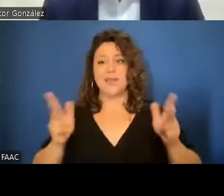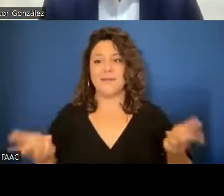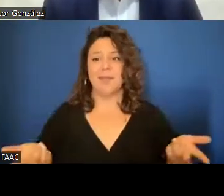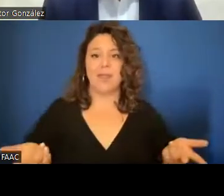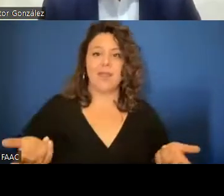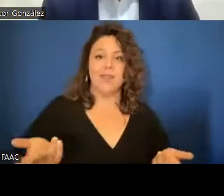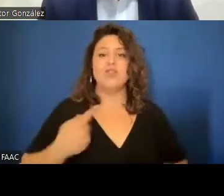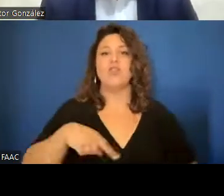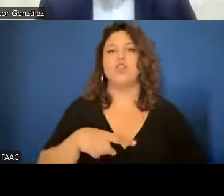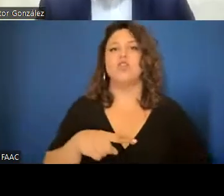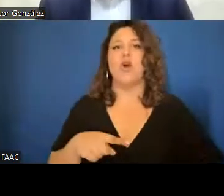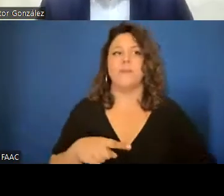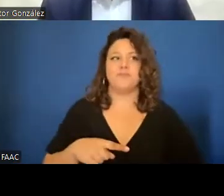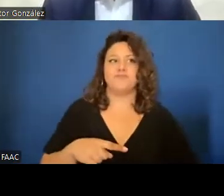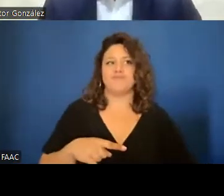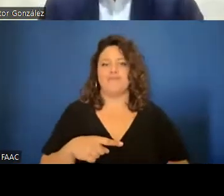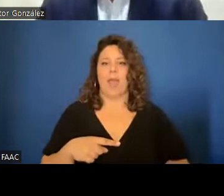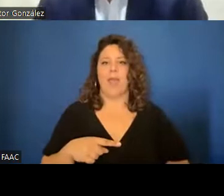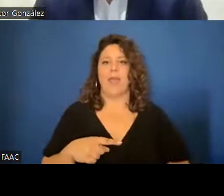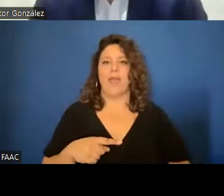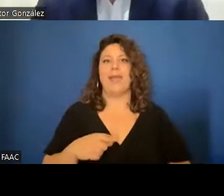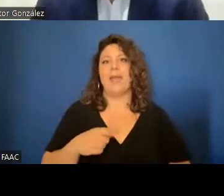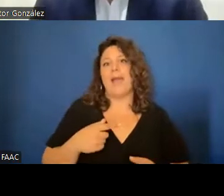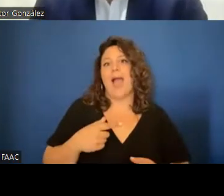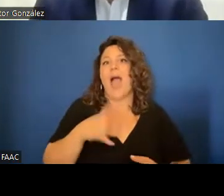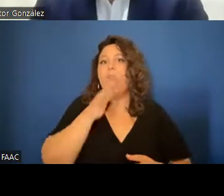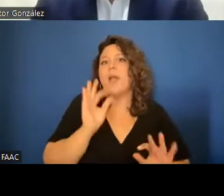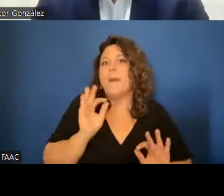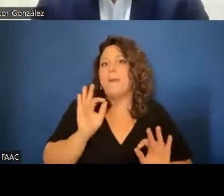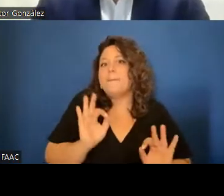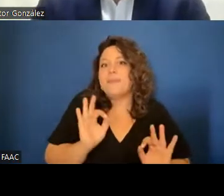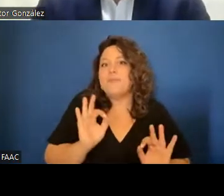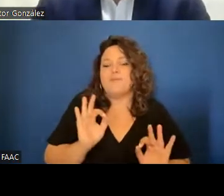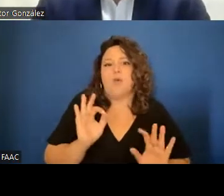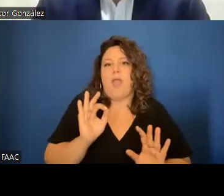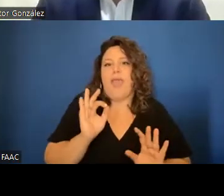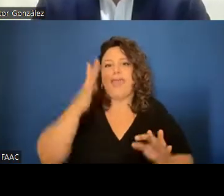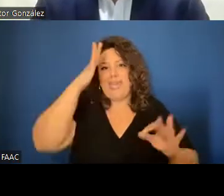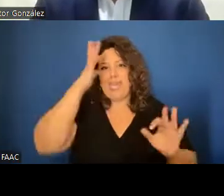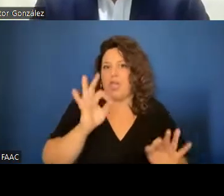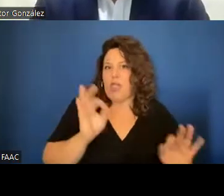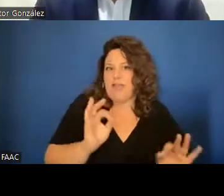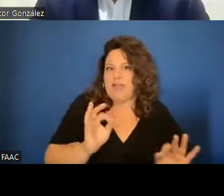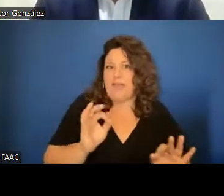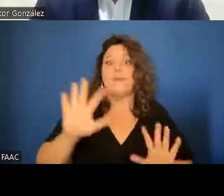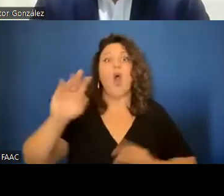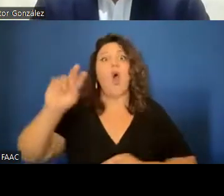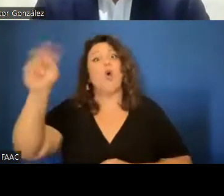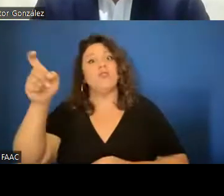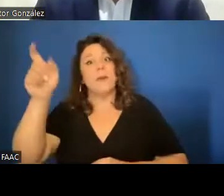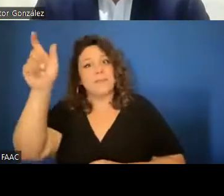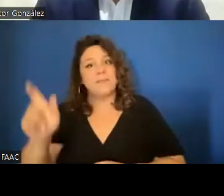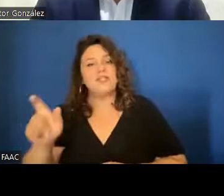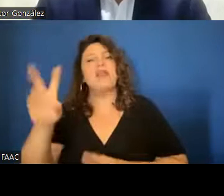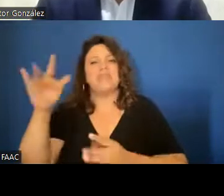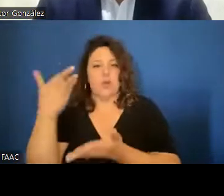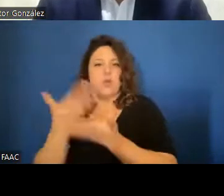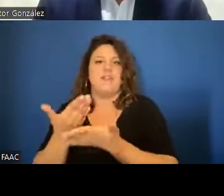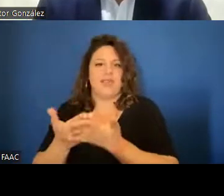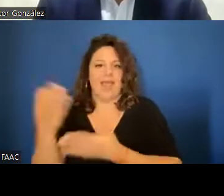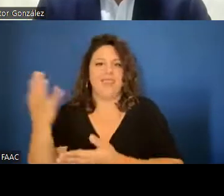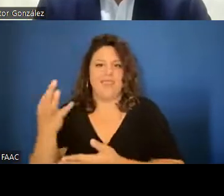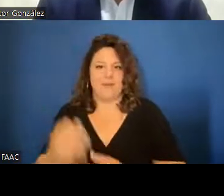afectadas, sus familiares, son conscientes, ¿no? De alguna forma de todas estas situaciones de discriminaciones que no hace mucho